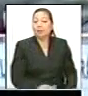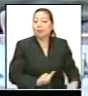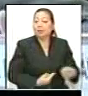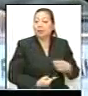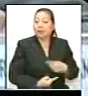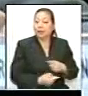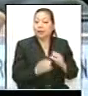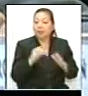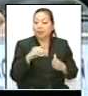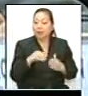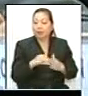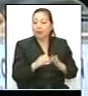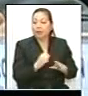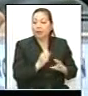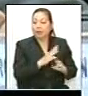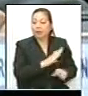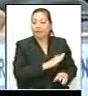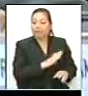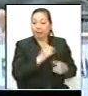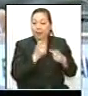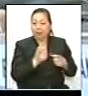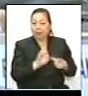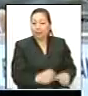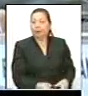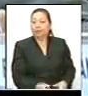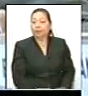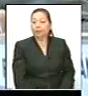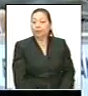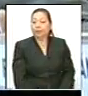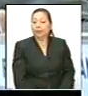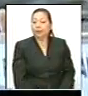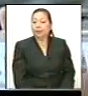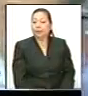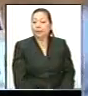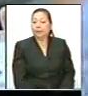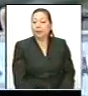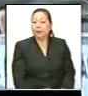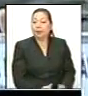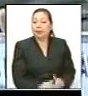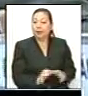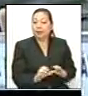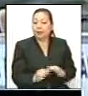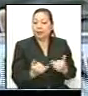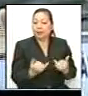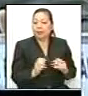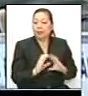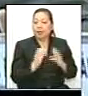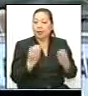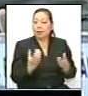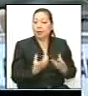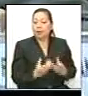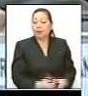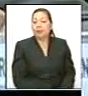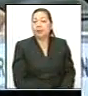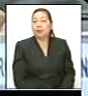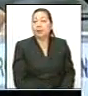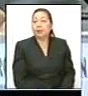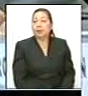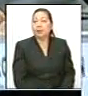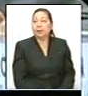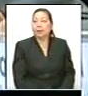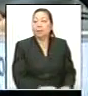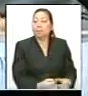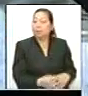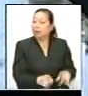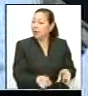a cumplir una labor fiscalizadora y de control político que realizamos desde el Congreso. Pero